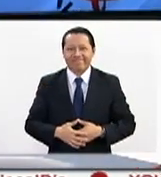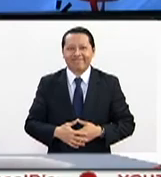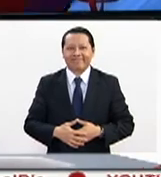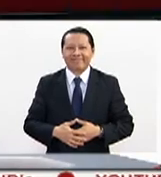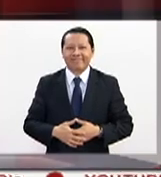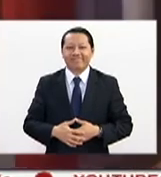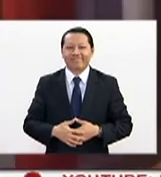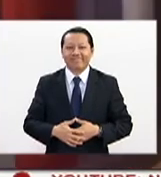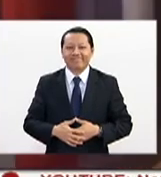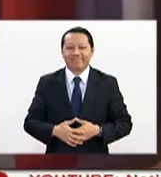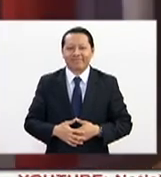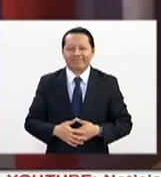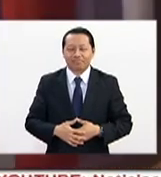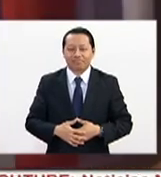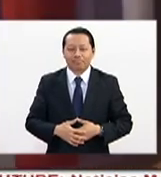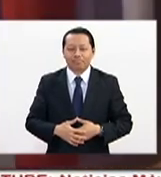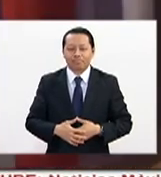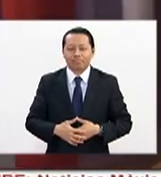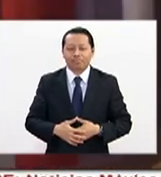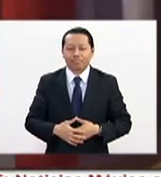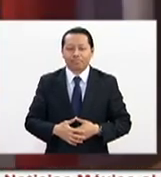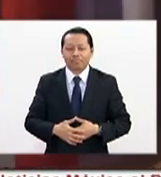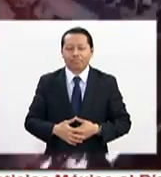very much for your very kind attention.